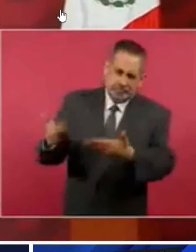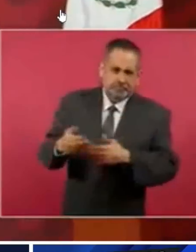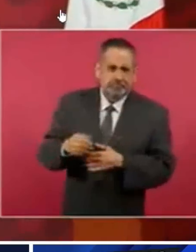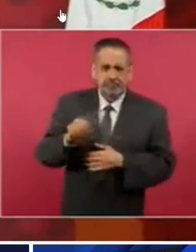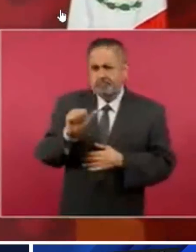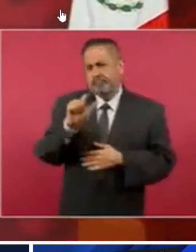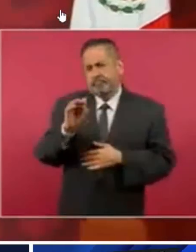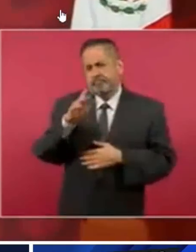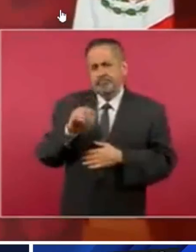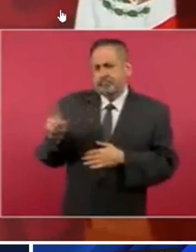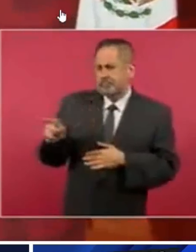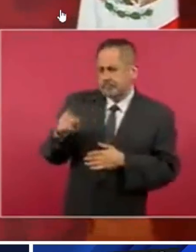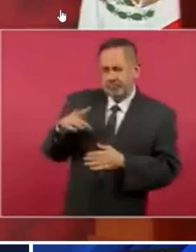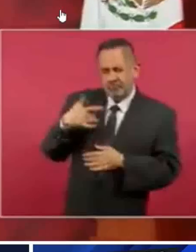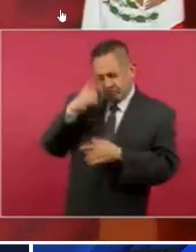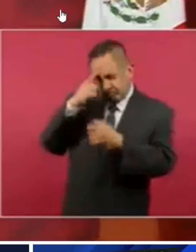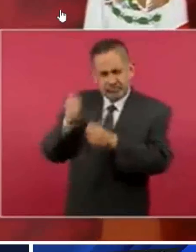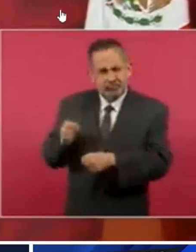Mazo. Seguramente él